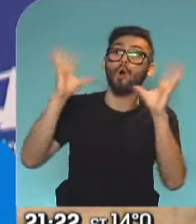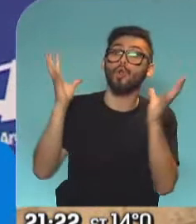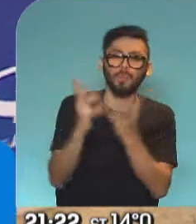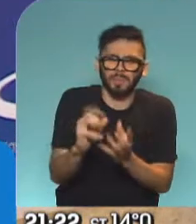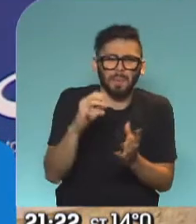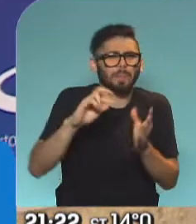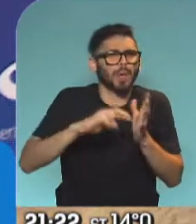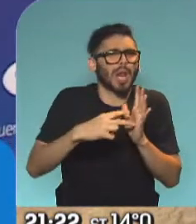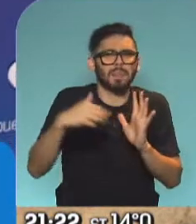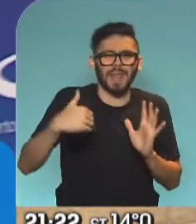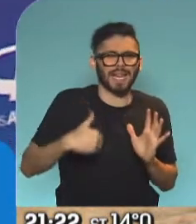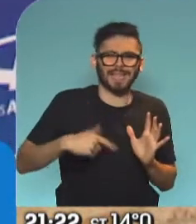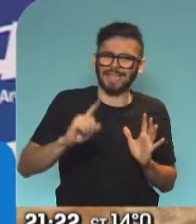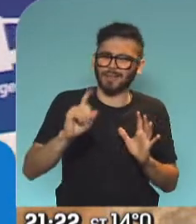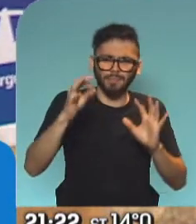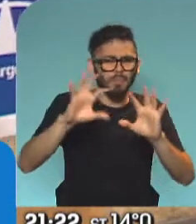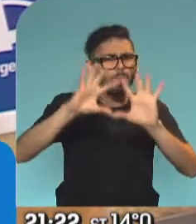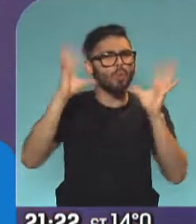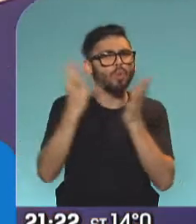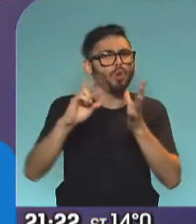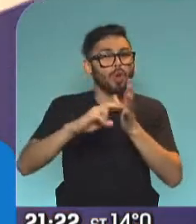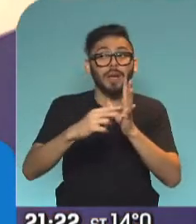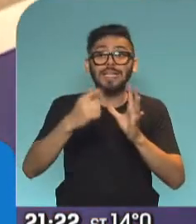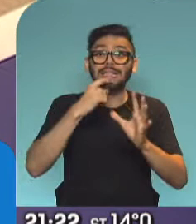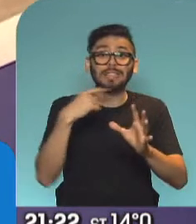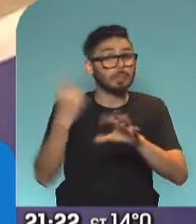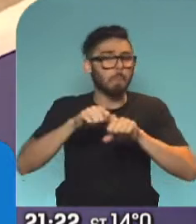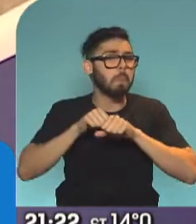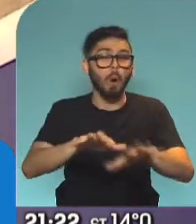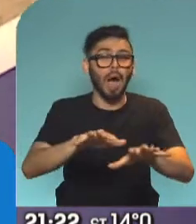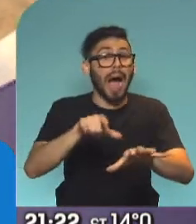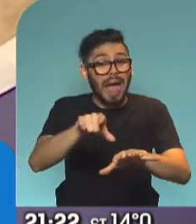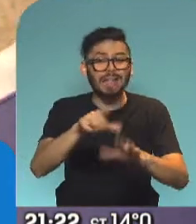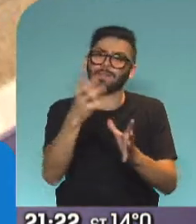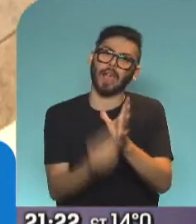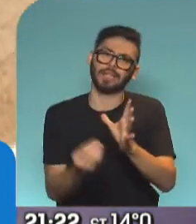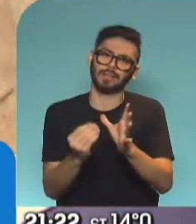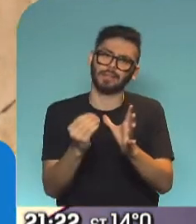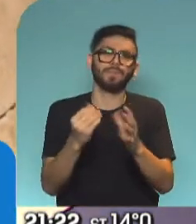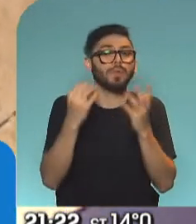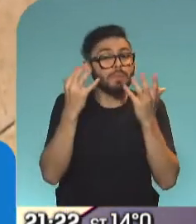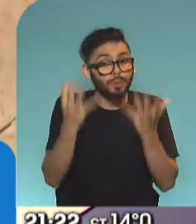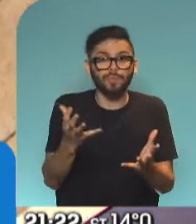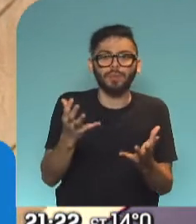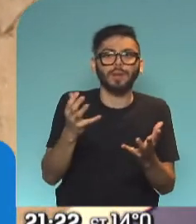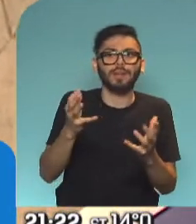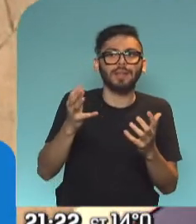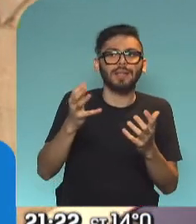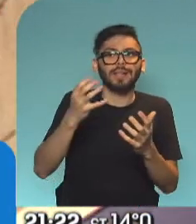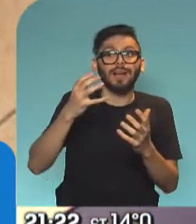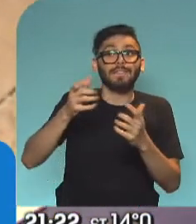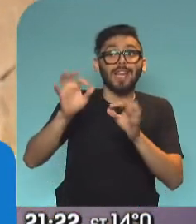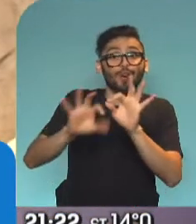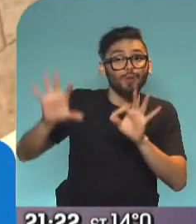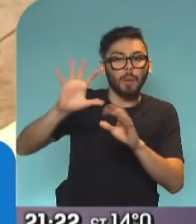problema de Argentina, es un problema mundial, y es ahí donde empezamos a fallar. Por eso creo que tenemos que aprovechar la experiencia de lo que está pasando en Europa,